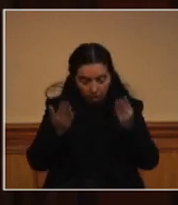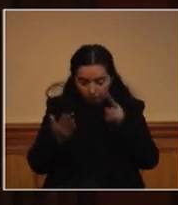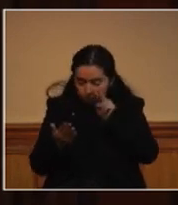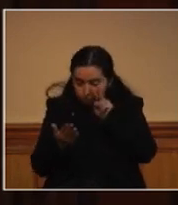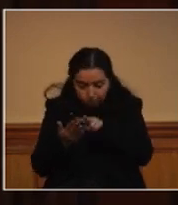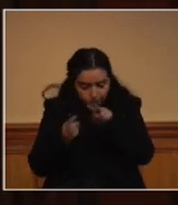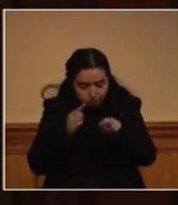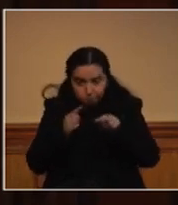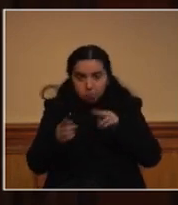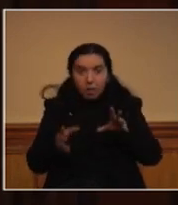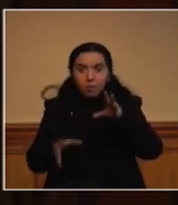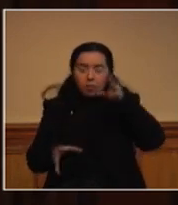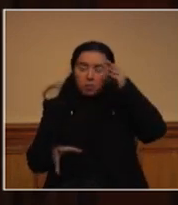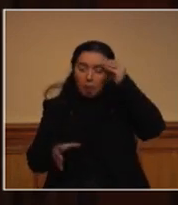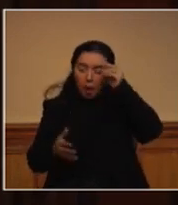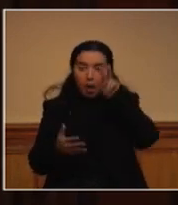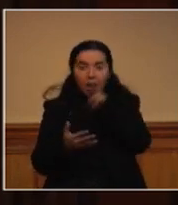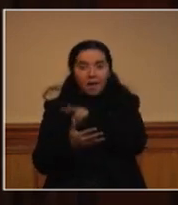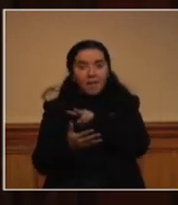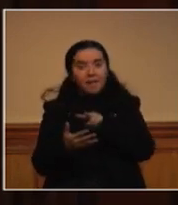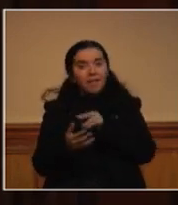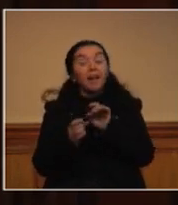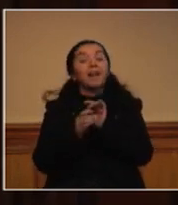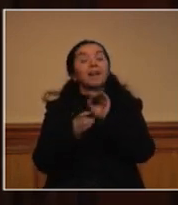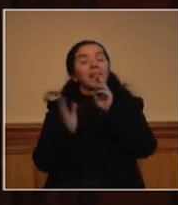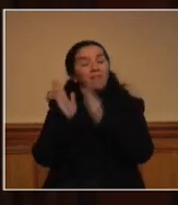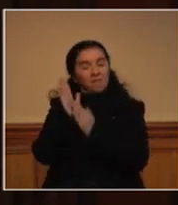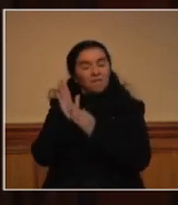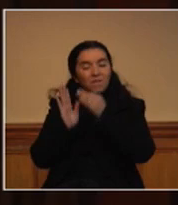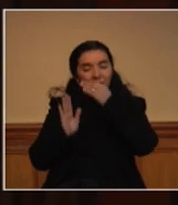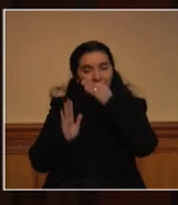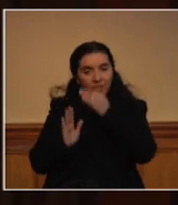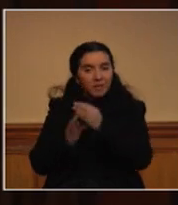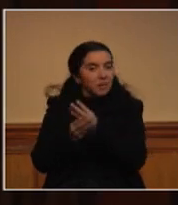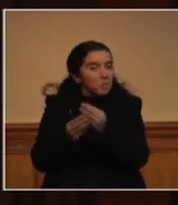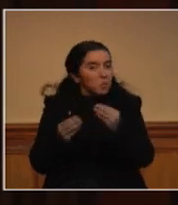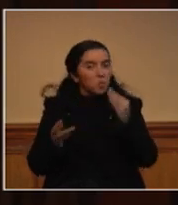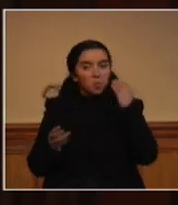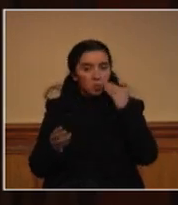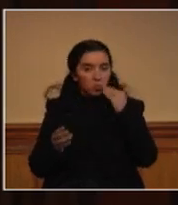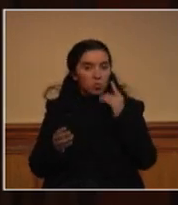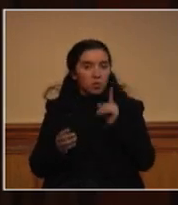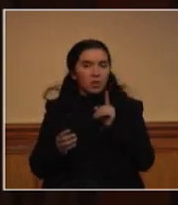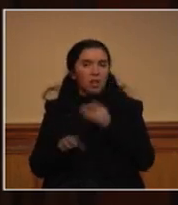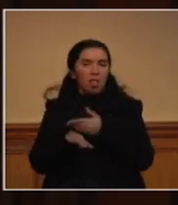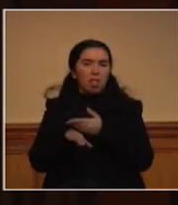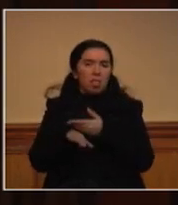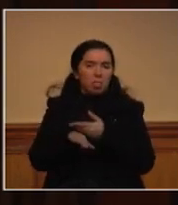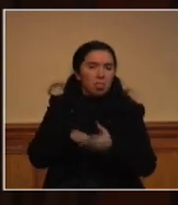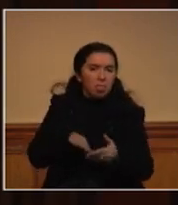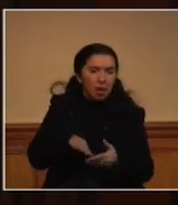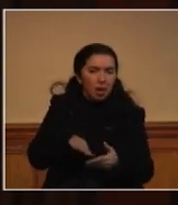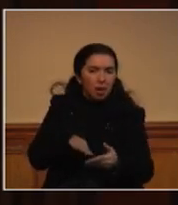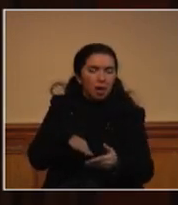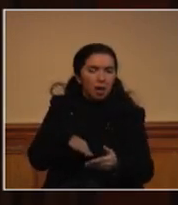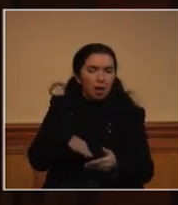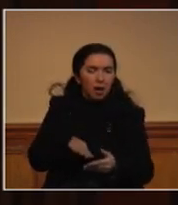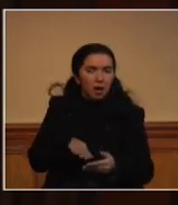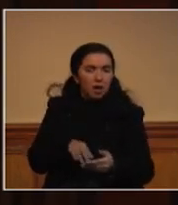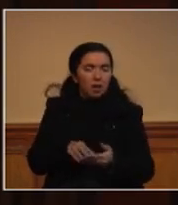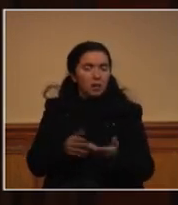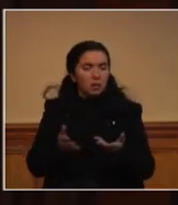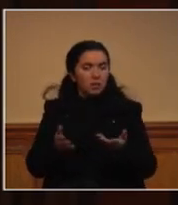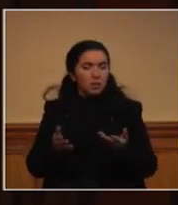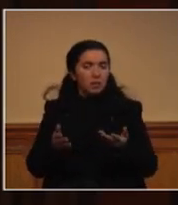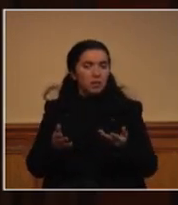la evidencia lo que nos dice es que en muchas ocasiones hay muchos niños que tardan mucho tiempo, no Marcel,